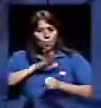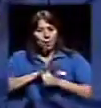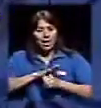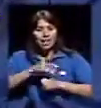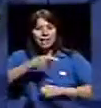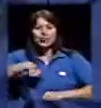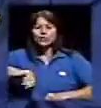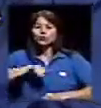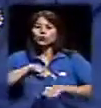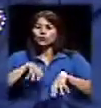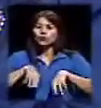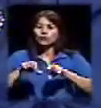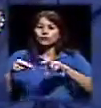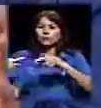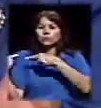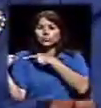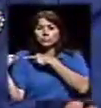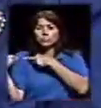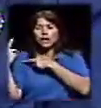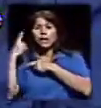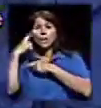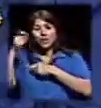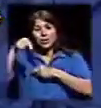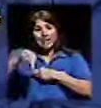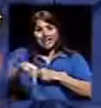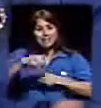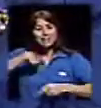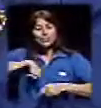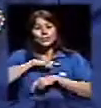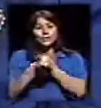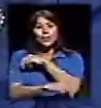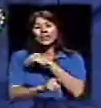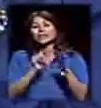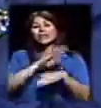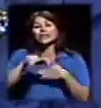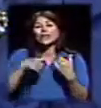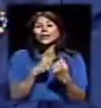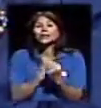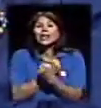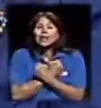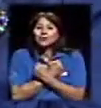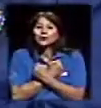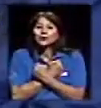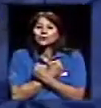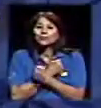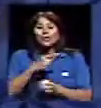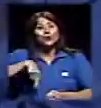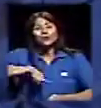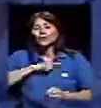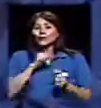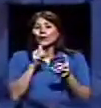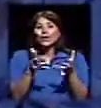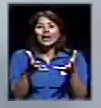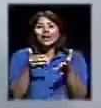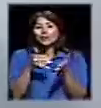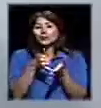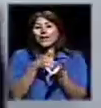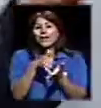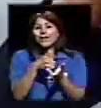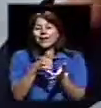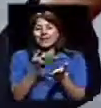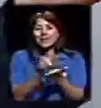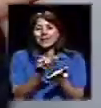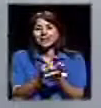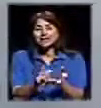responsabilicemos todos los actores, porque es el país que todos queremos y nadie quiere una desestabilización de las finanzas públicas. Que